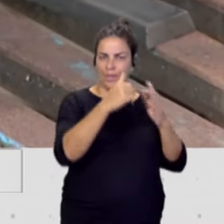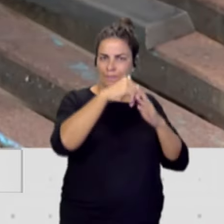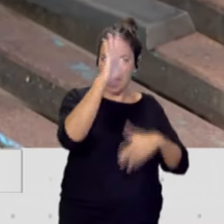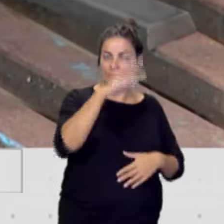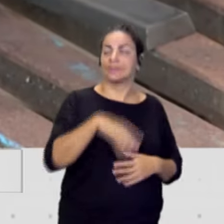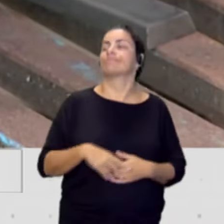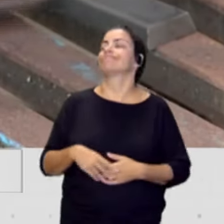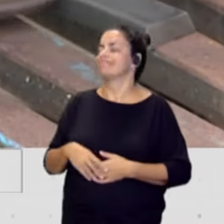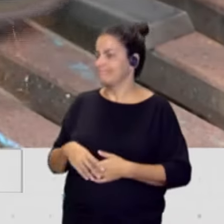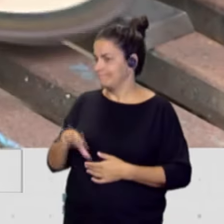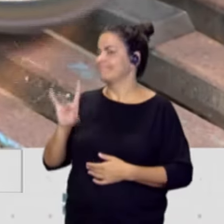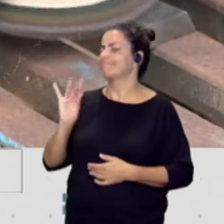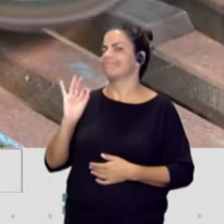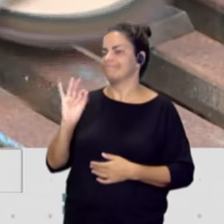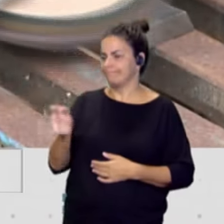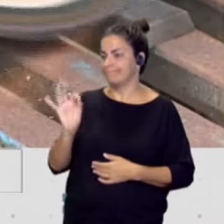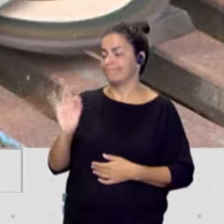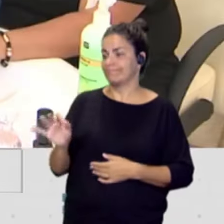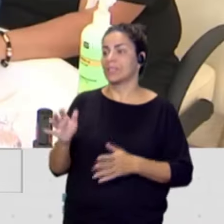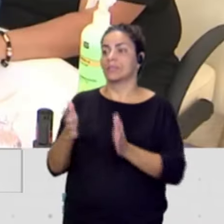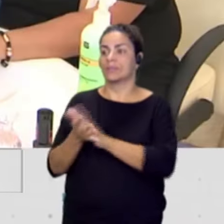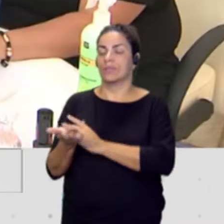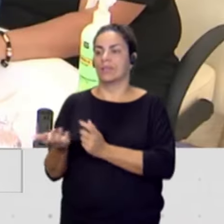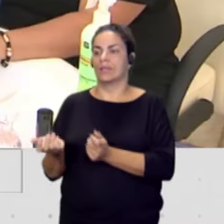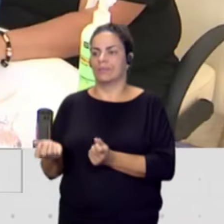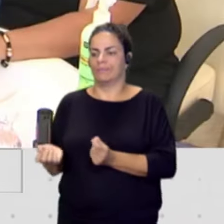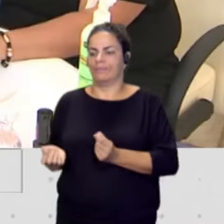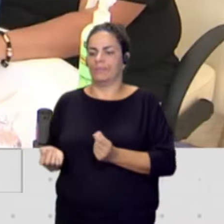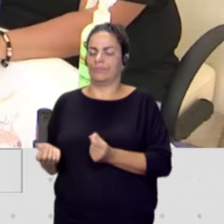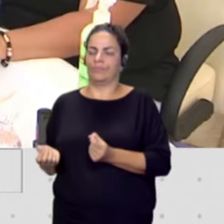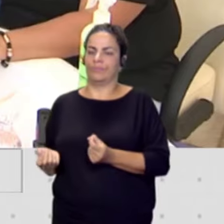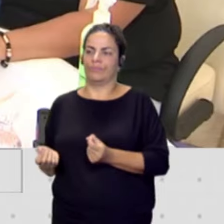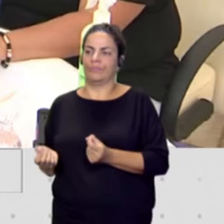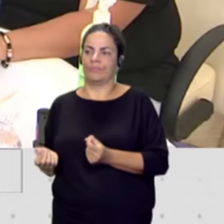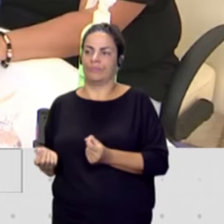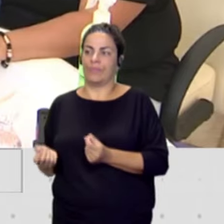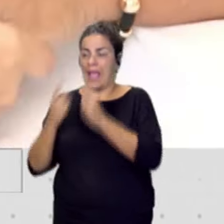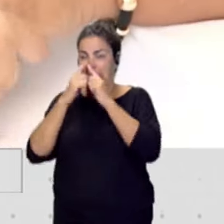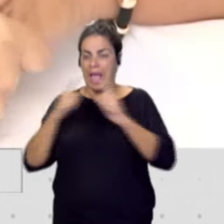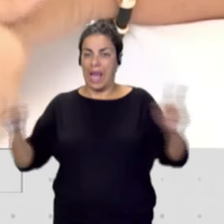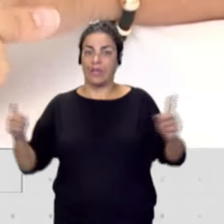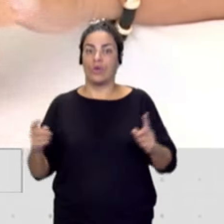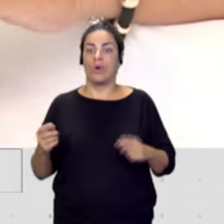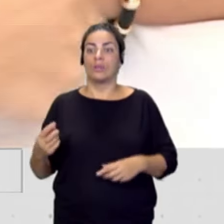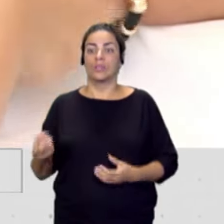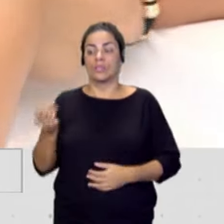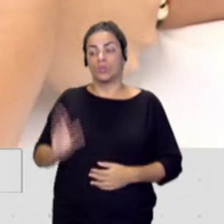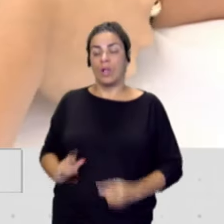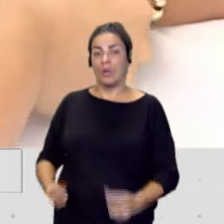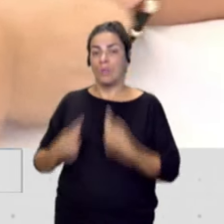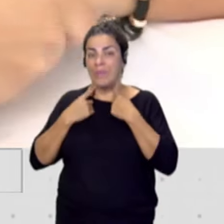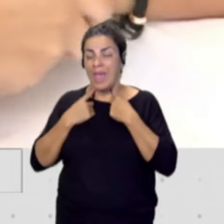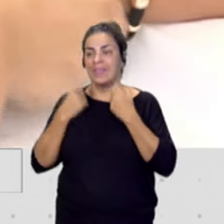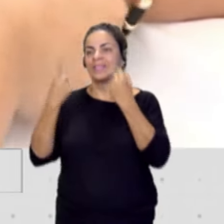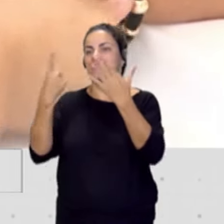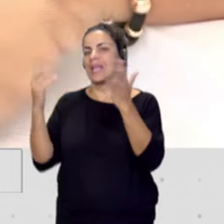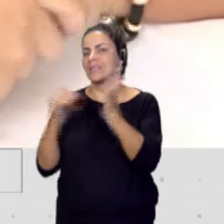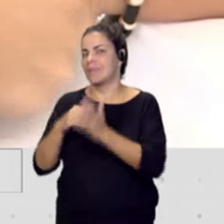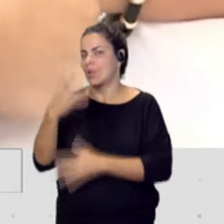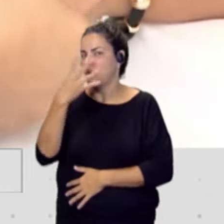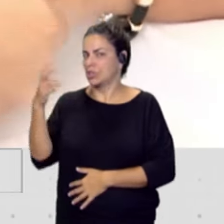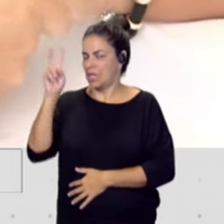Efectivamente, con un coste económico de salario anual que pierde de 6.400 euros.